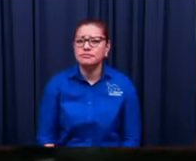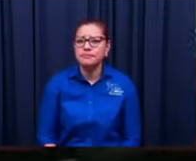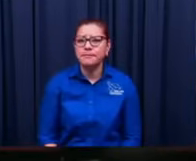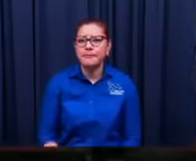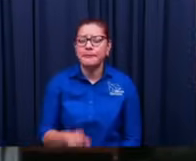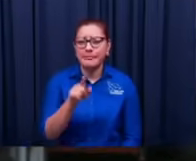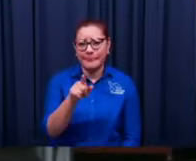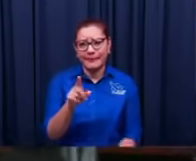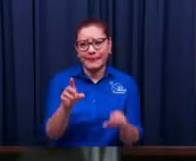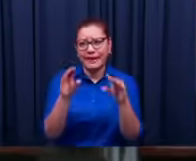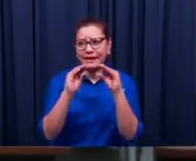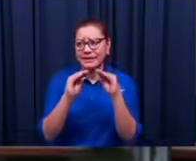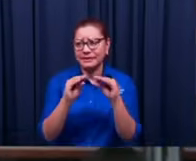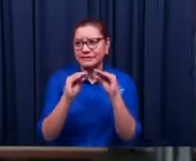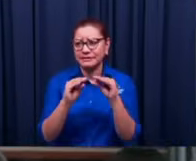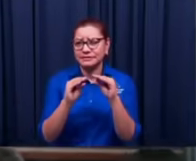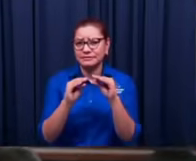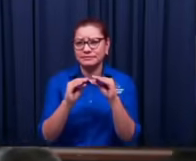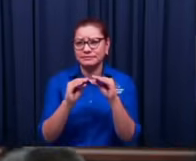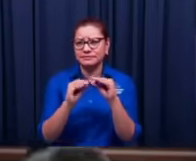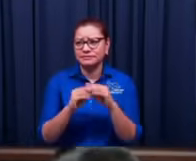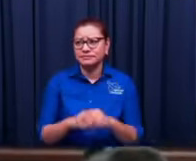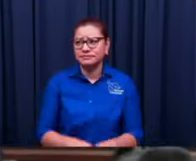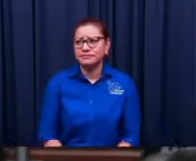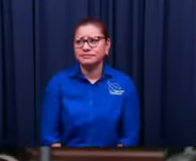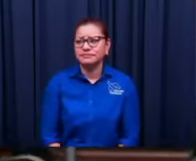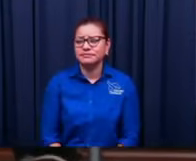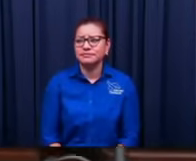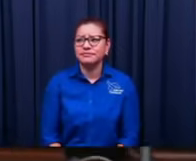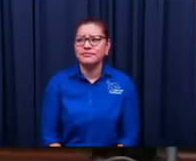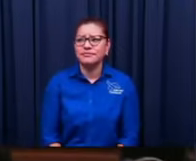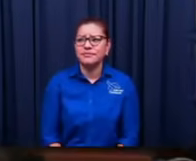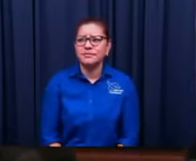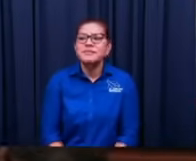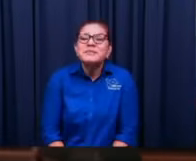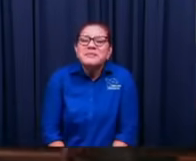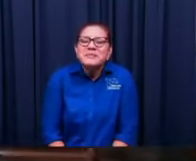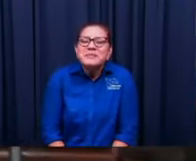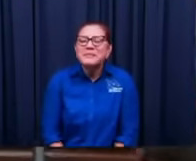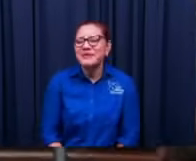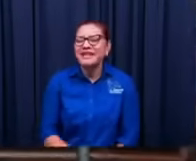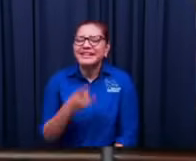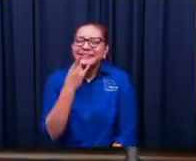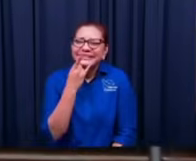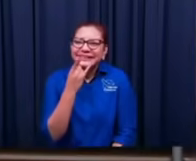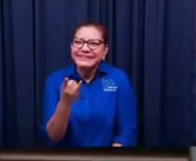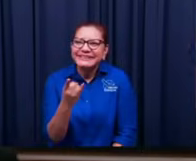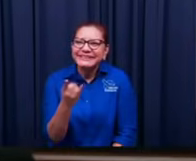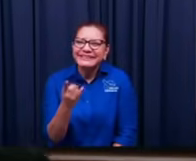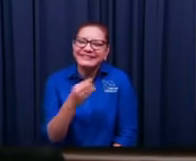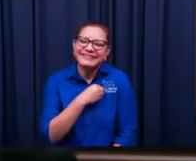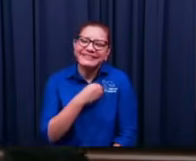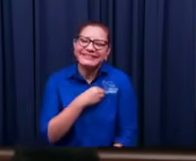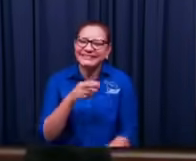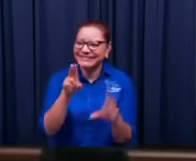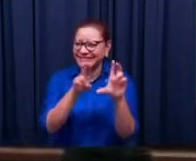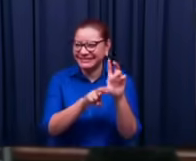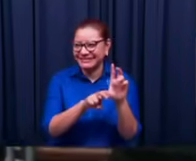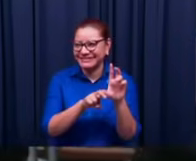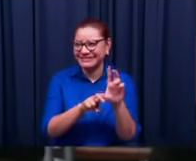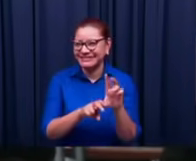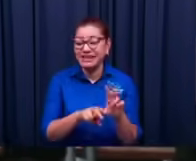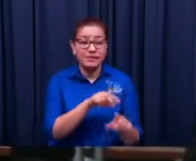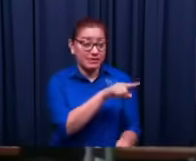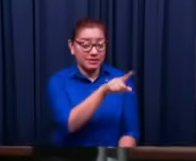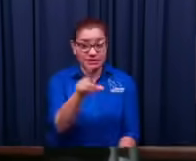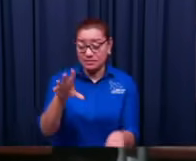¿Te lo enseñaron? Hoy sí, tráeme mi sillita, papito, que ya me estoy cansando de estar regañando. No es cierto, no estoy regañando, estoy